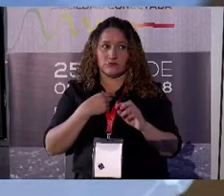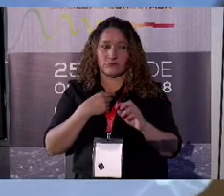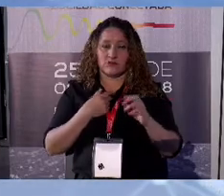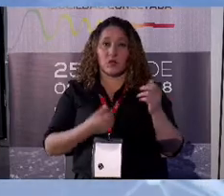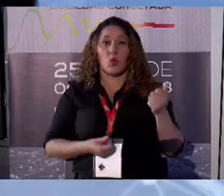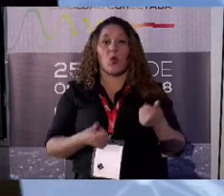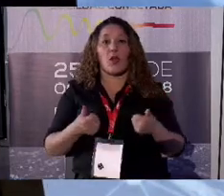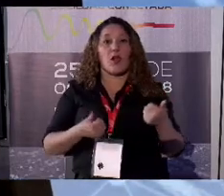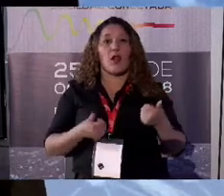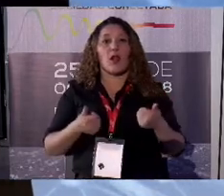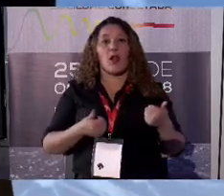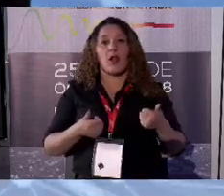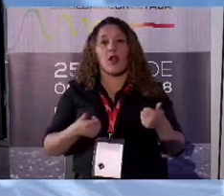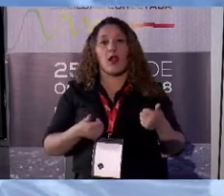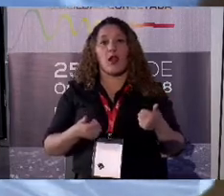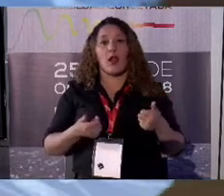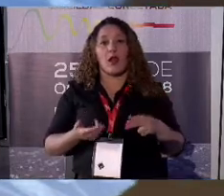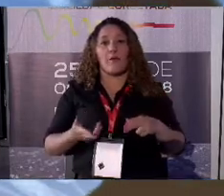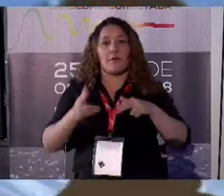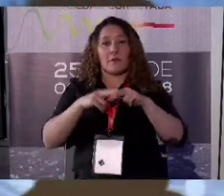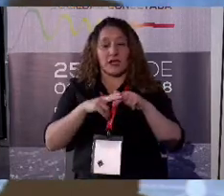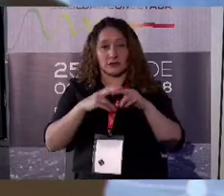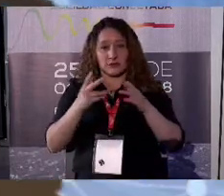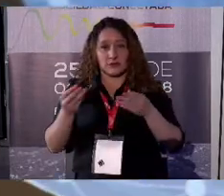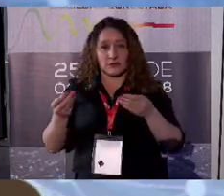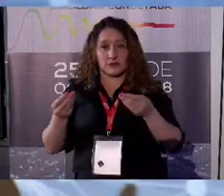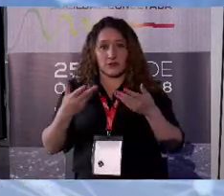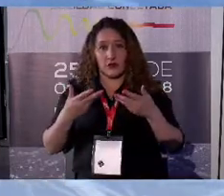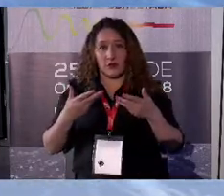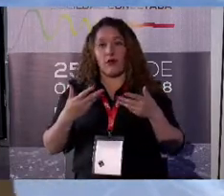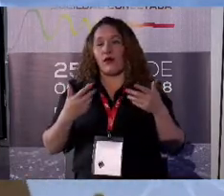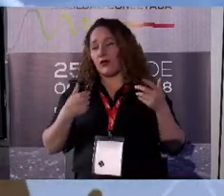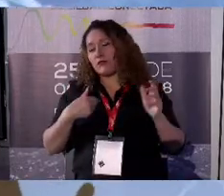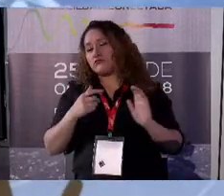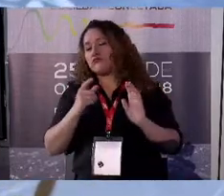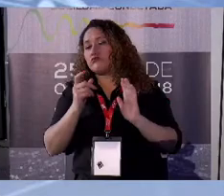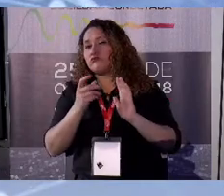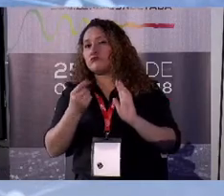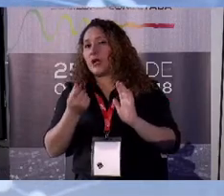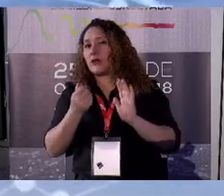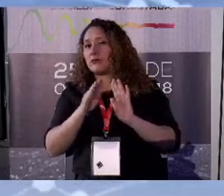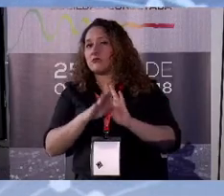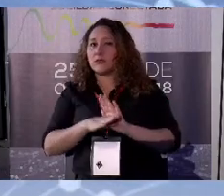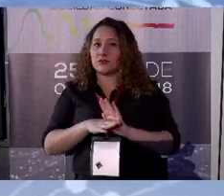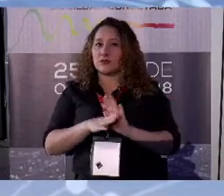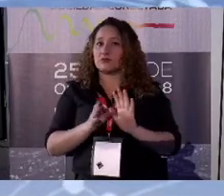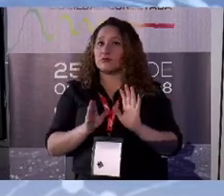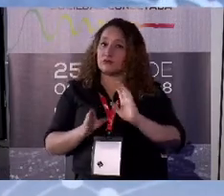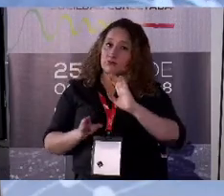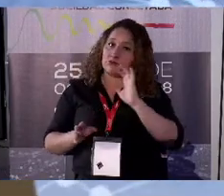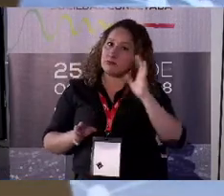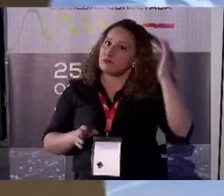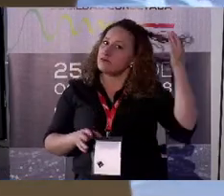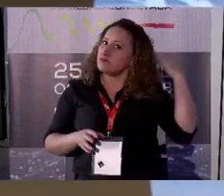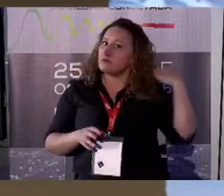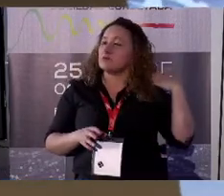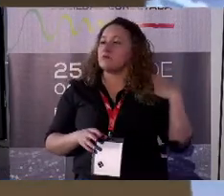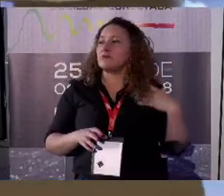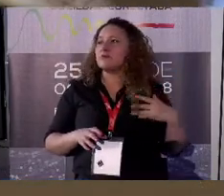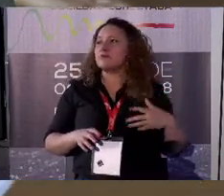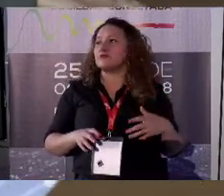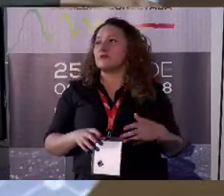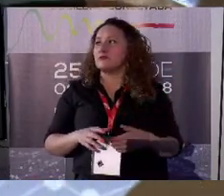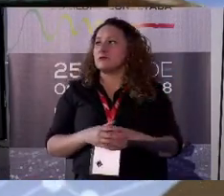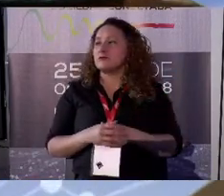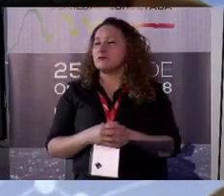cuál cobertura extra me va a ofrecer, yo le rebajo esa cantidad que usted supuestamente tiene que pagar por